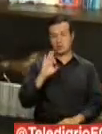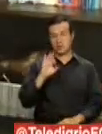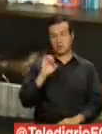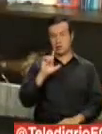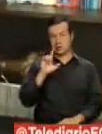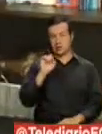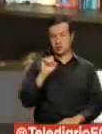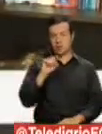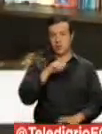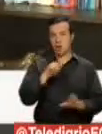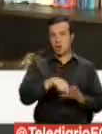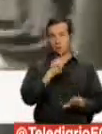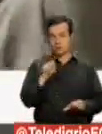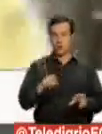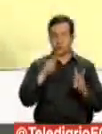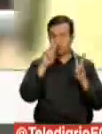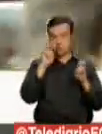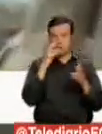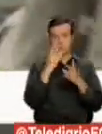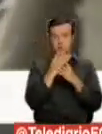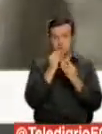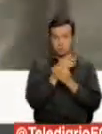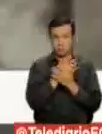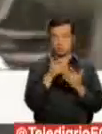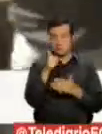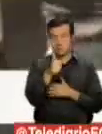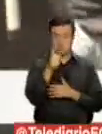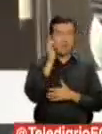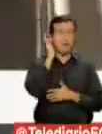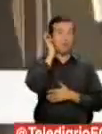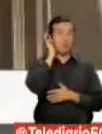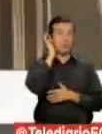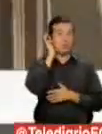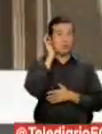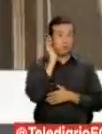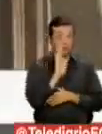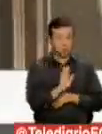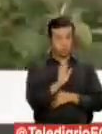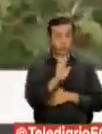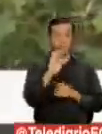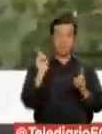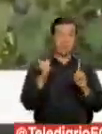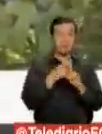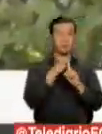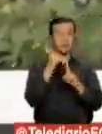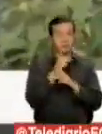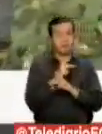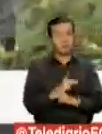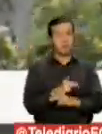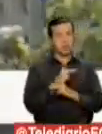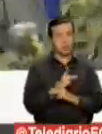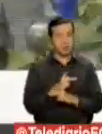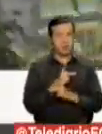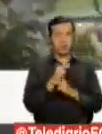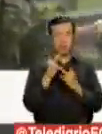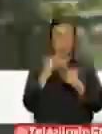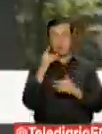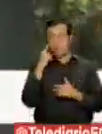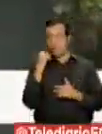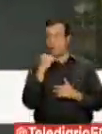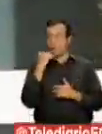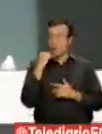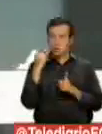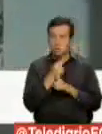abogado especializado en asuntos penales, afirma que es la propia mujer, en primera instancia, quien debe prevenir el femicidio. Apenas existan